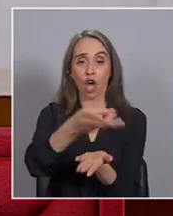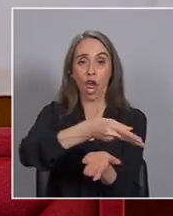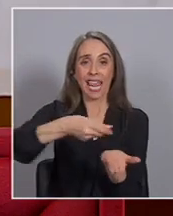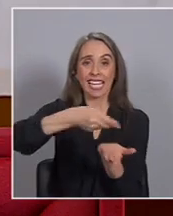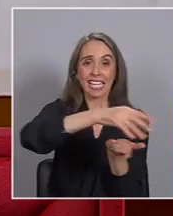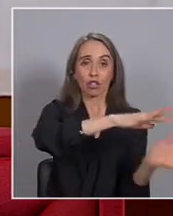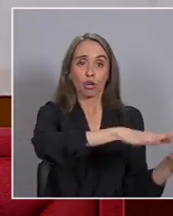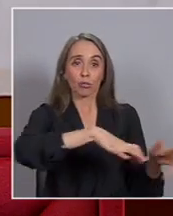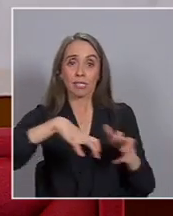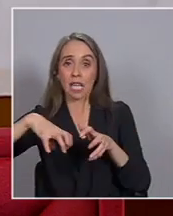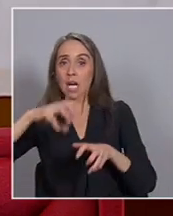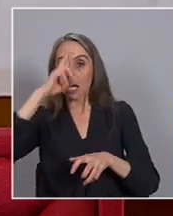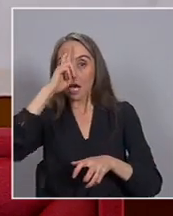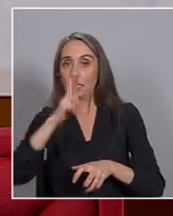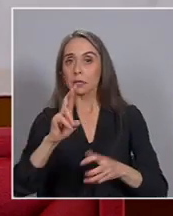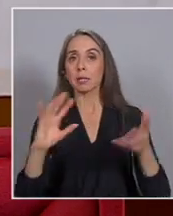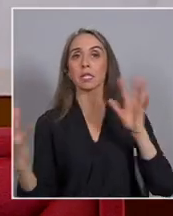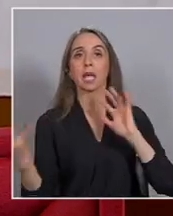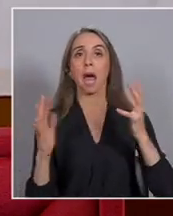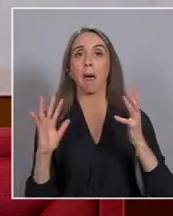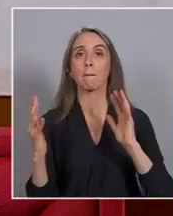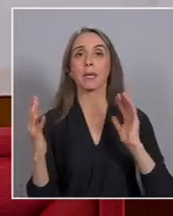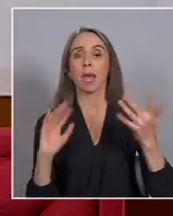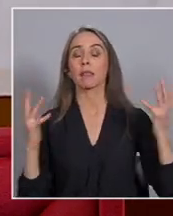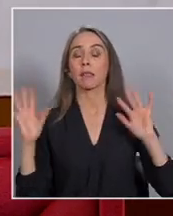que respete el medio ambiente